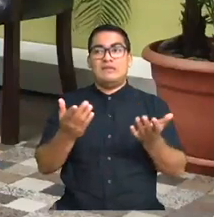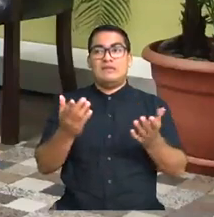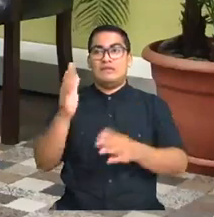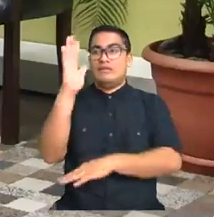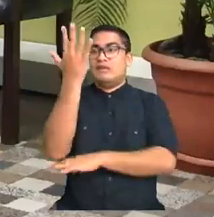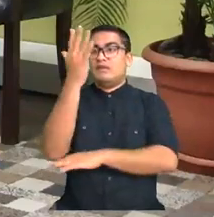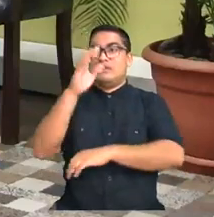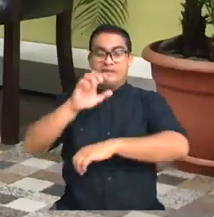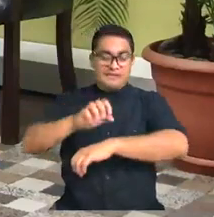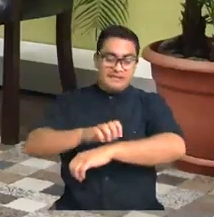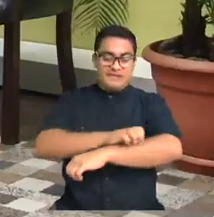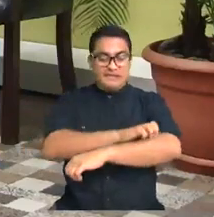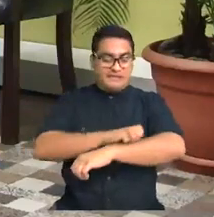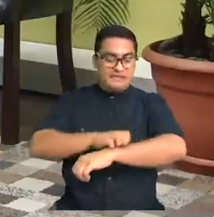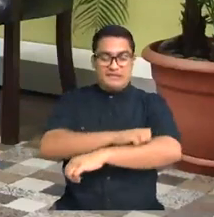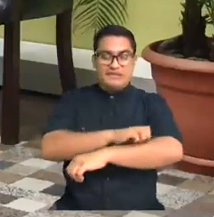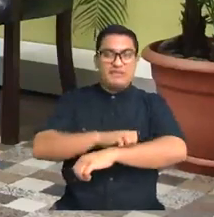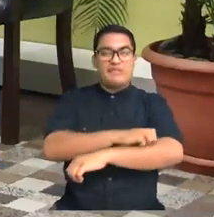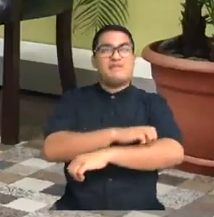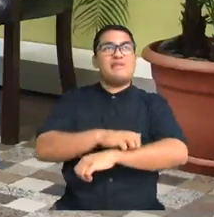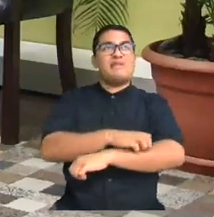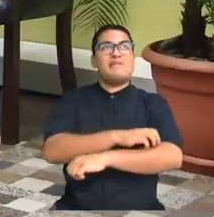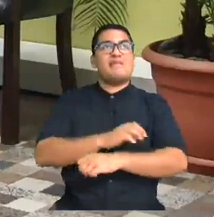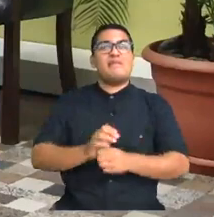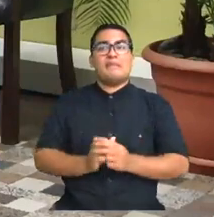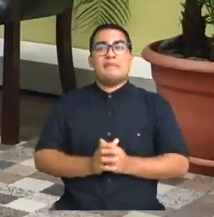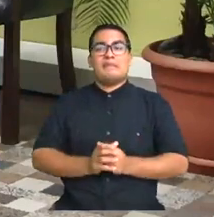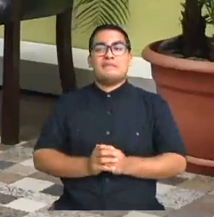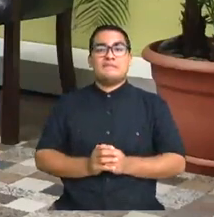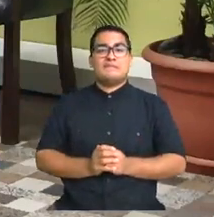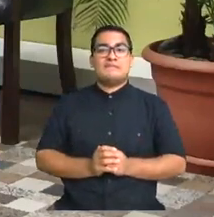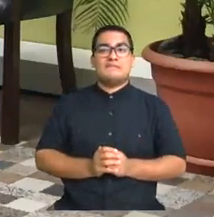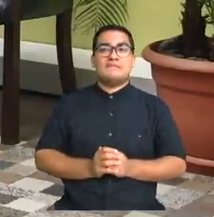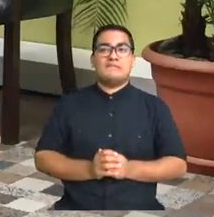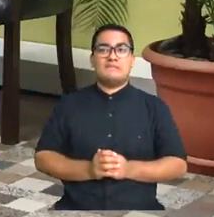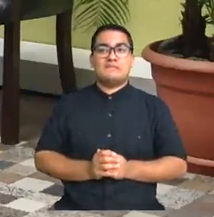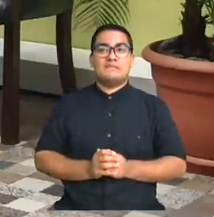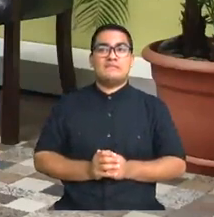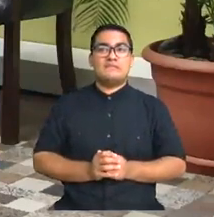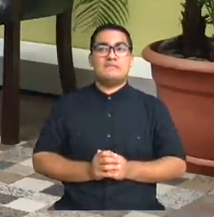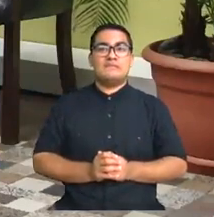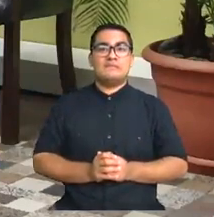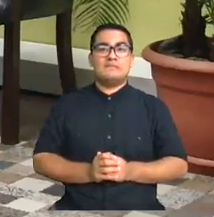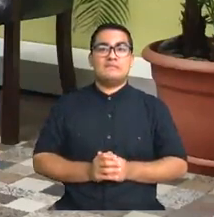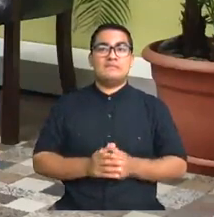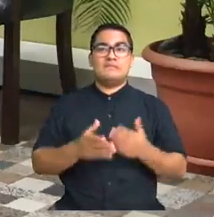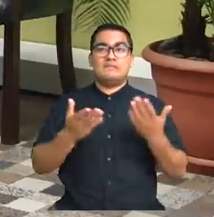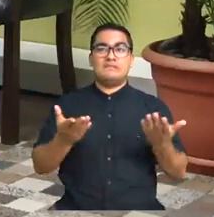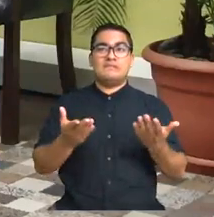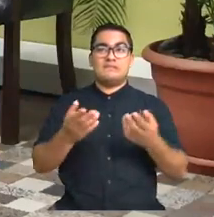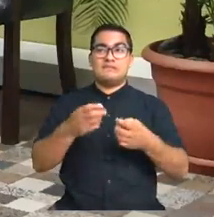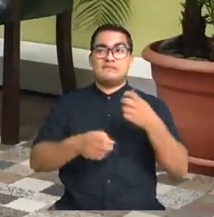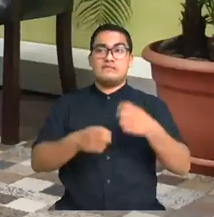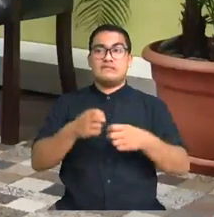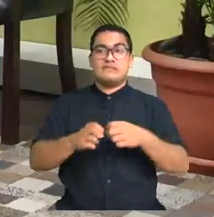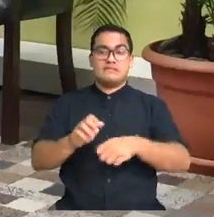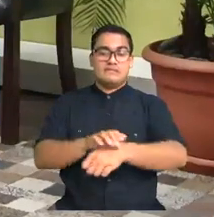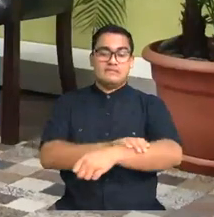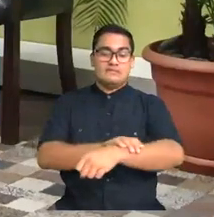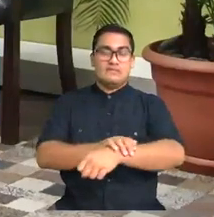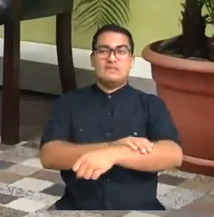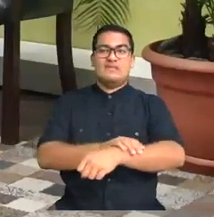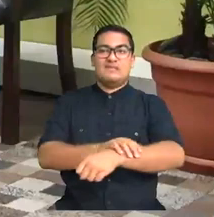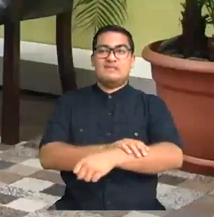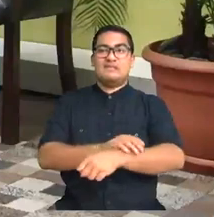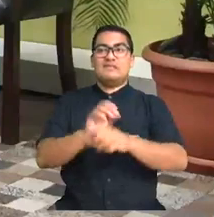más, hacen mayor exfoliación, lo que va a suceder es que vamos a hacerle injurias a nuestra piel y le vamos a abrir